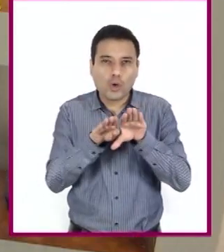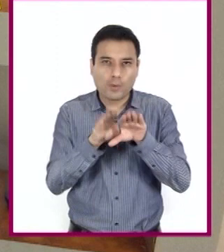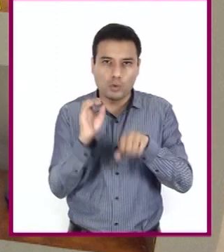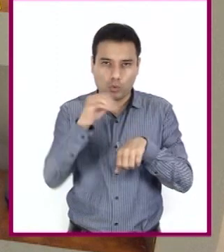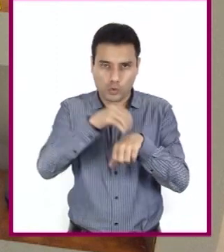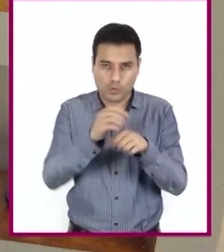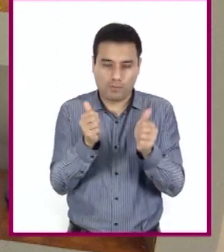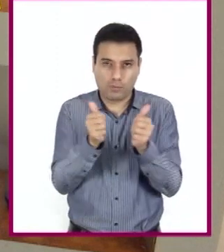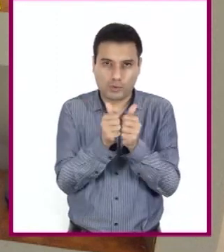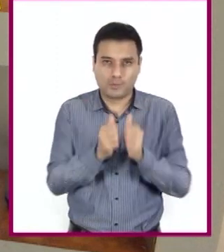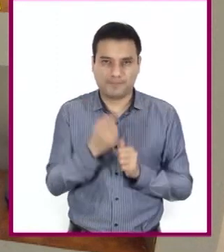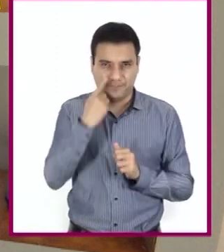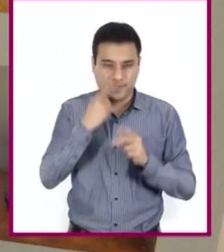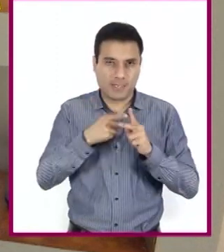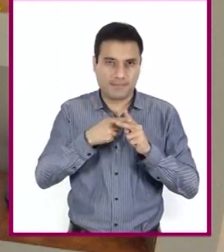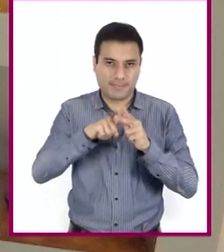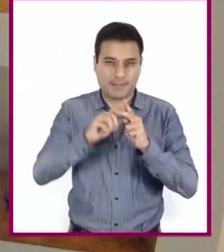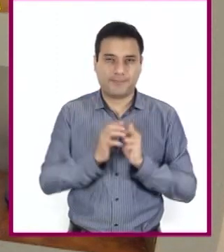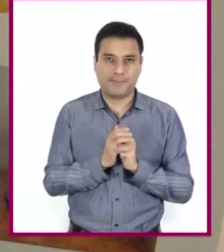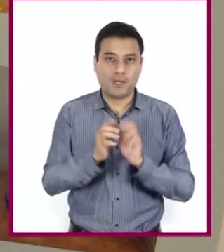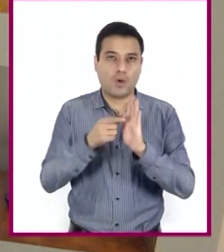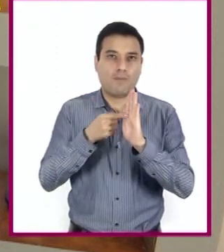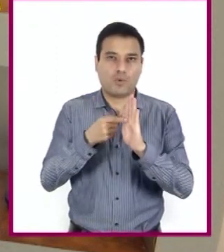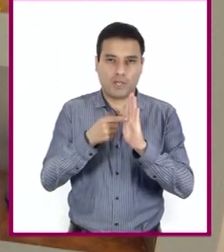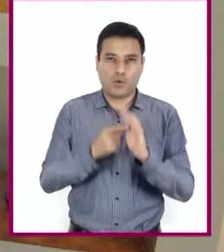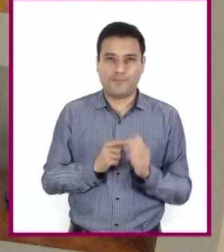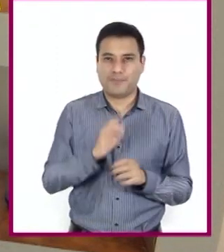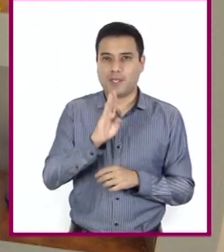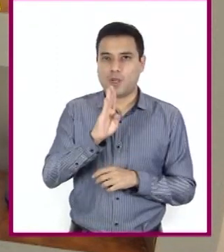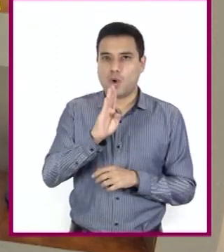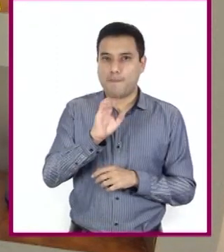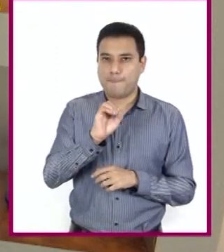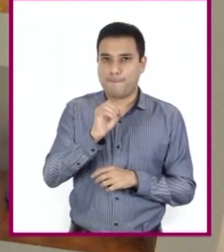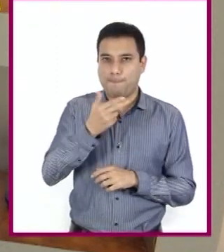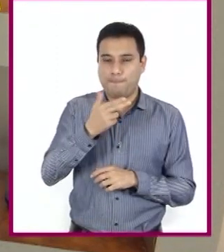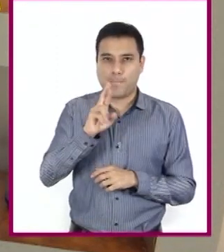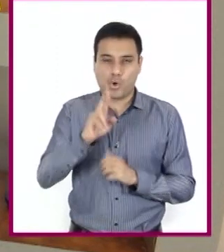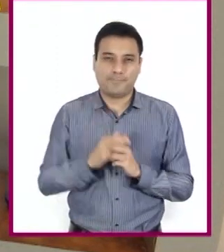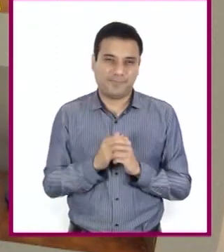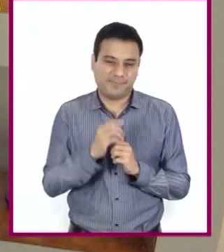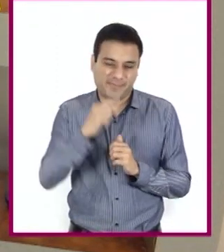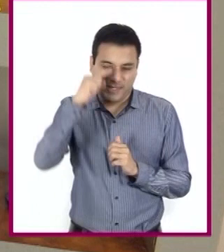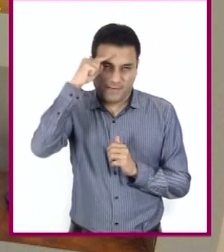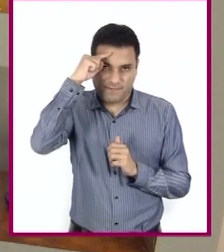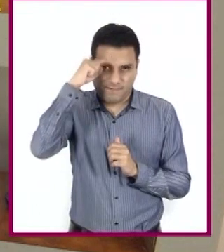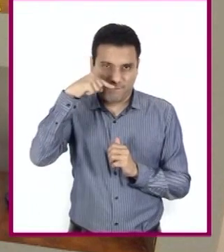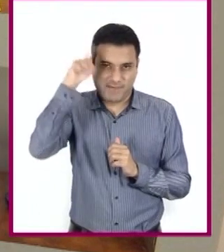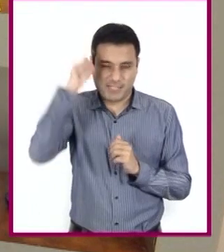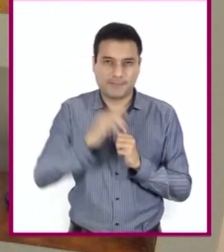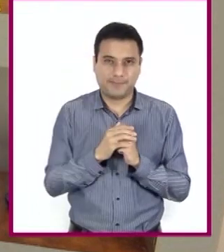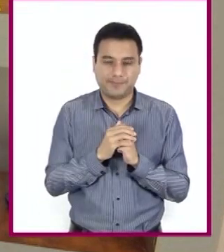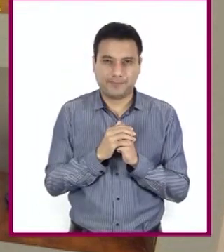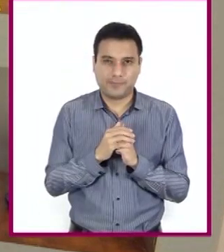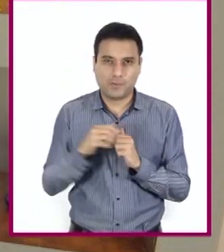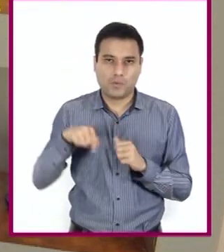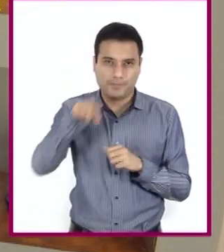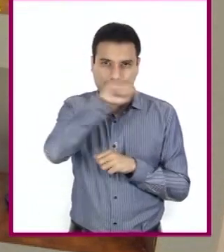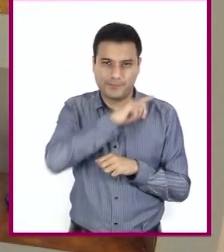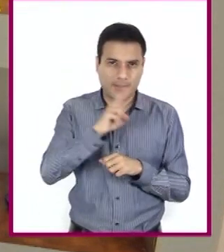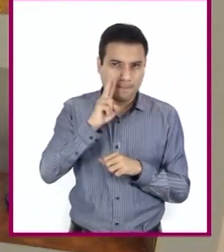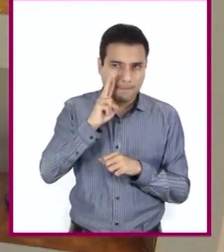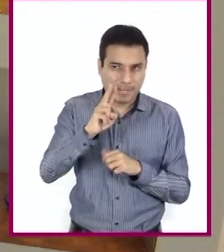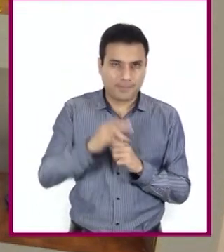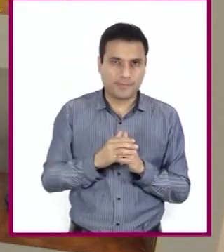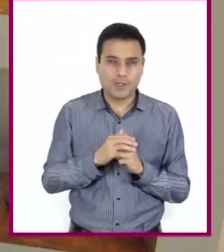moleculares. Comenzaremos con el modelo atómico de Bohr, por ser el más sencillo. En él identificaremos el número de